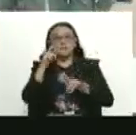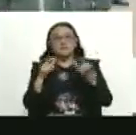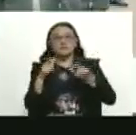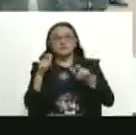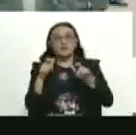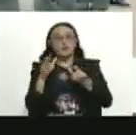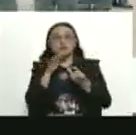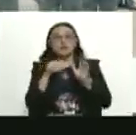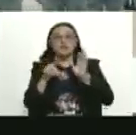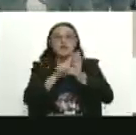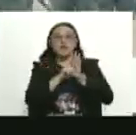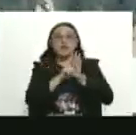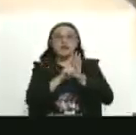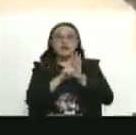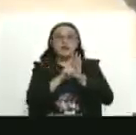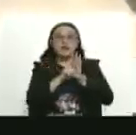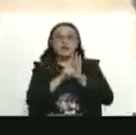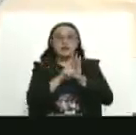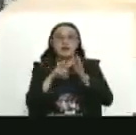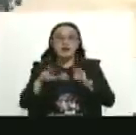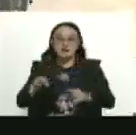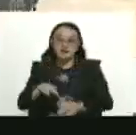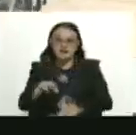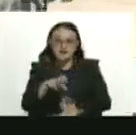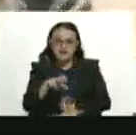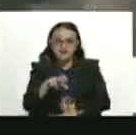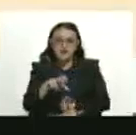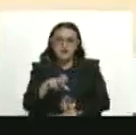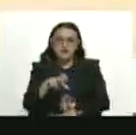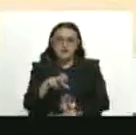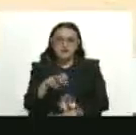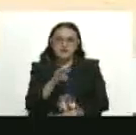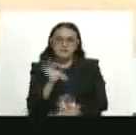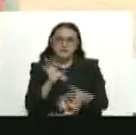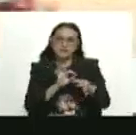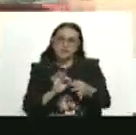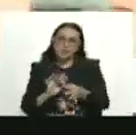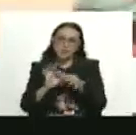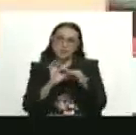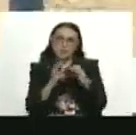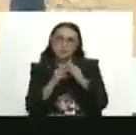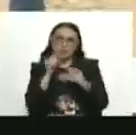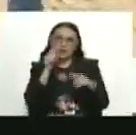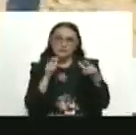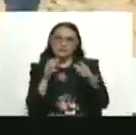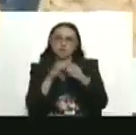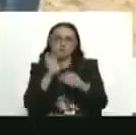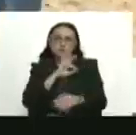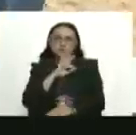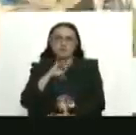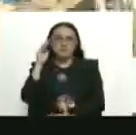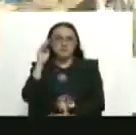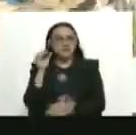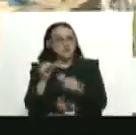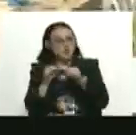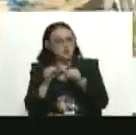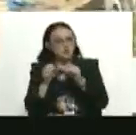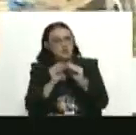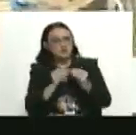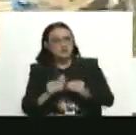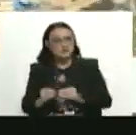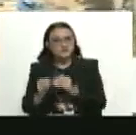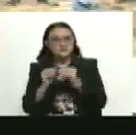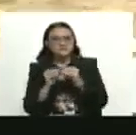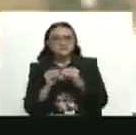forma ilegal en el Yapacana. Además, en perfecta unión cívico-militar, las bricomiles continúan con la recuperación